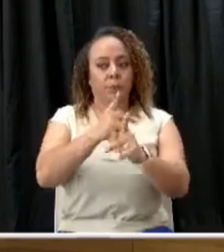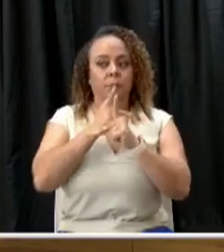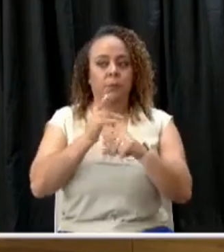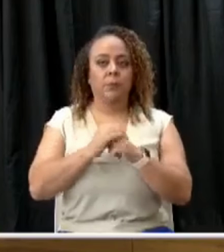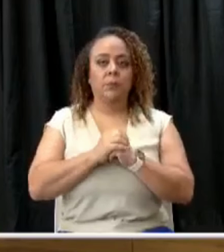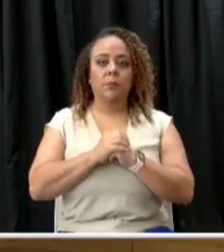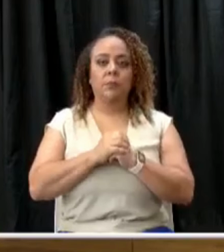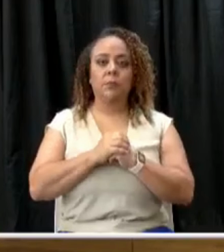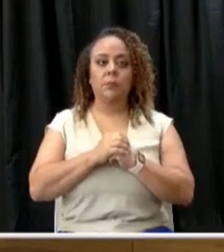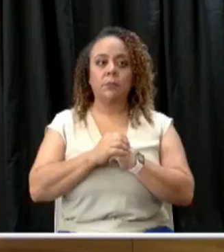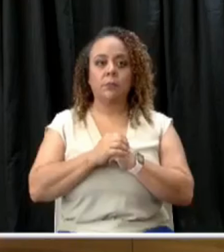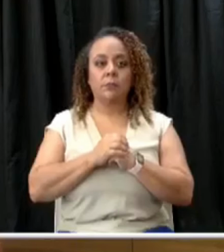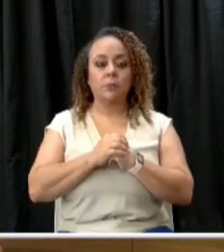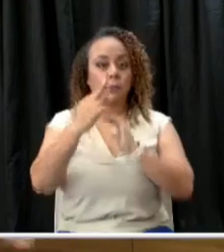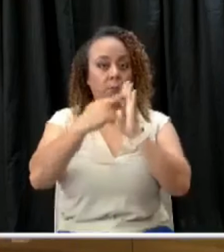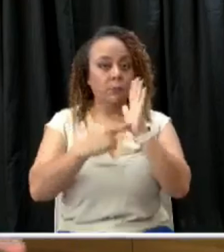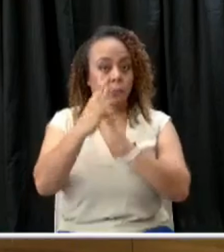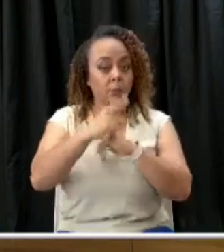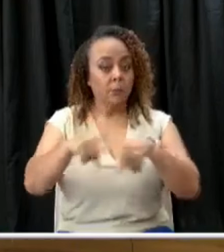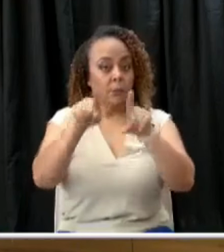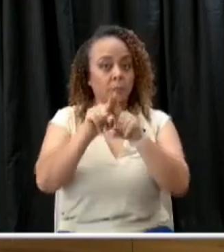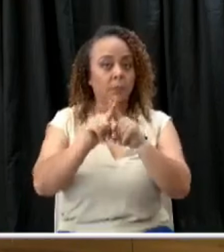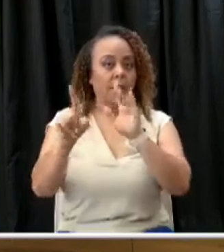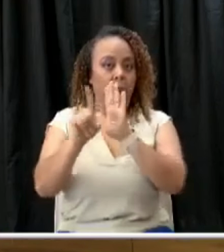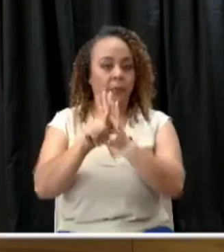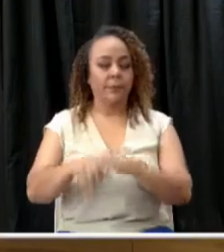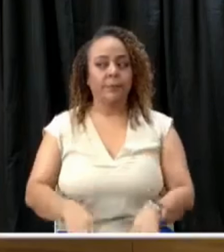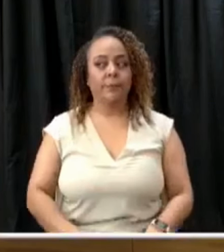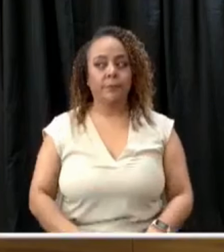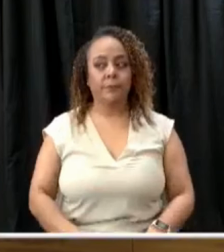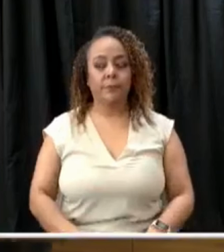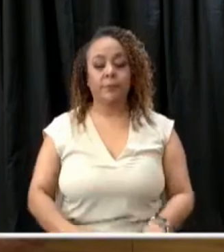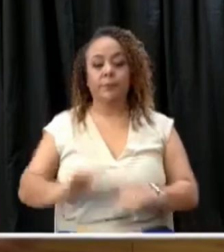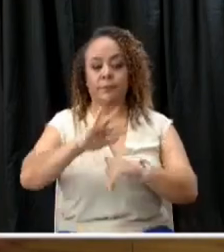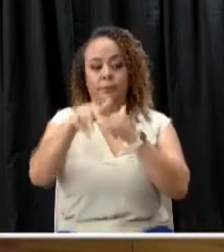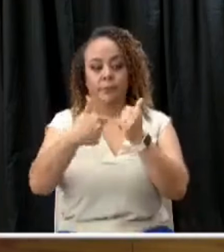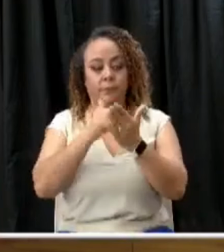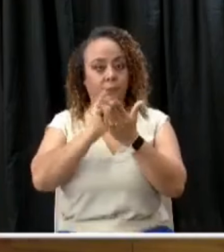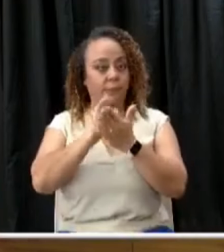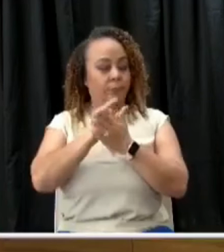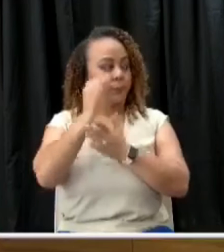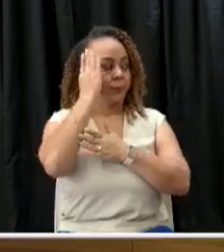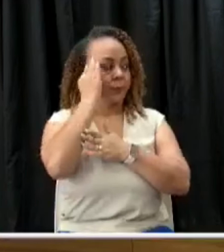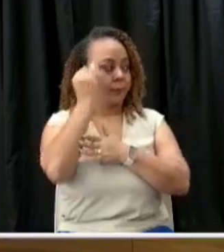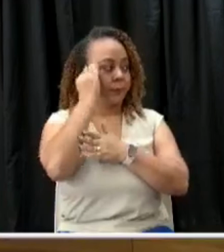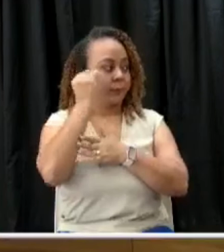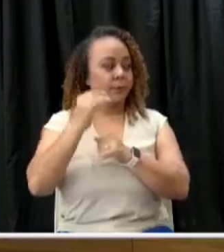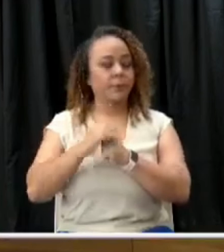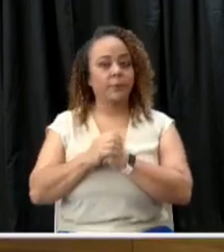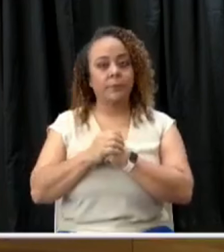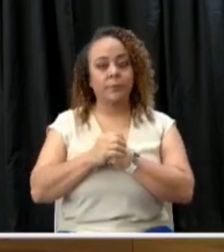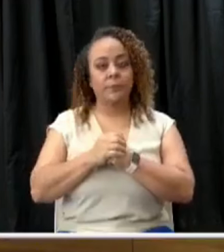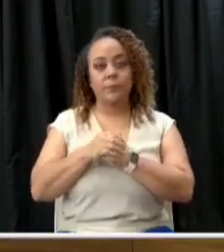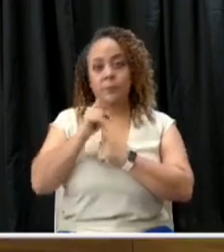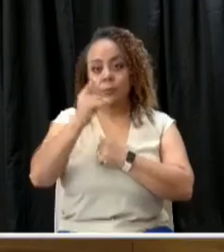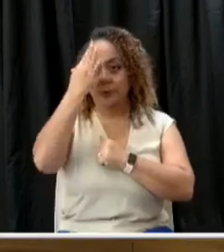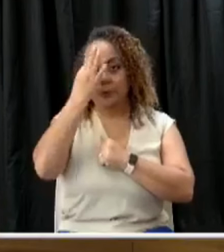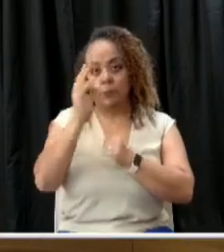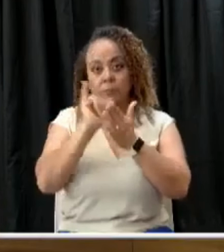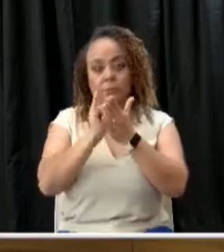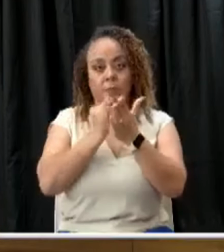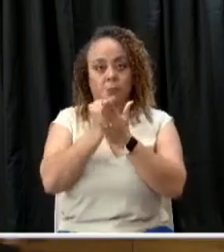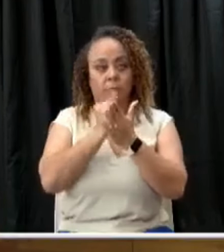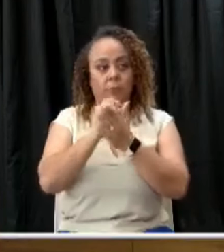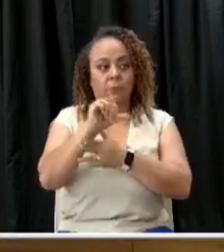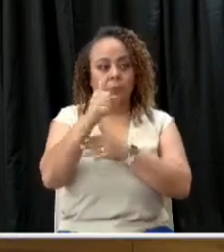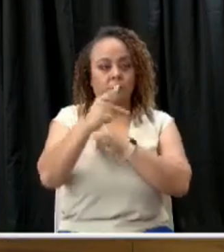nivel reglamentario y a nivel legal. Pero todas estas experiencias, Esteban, ¿crees, y esta investigación en